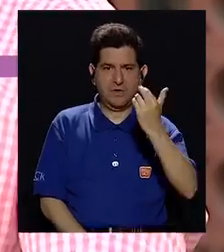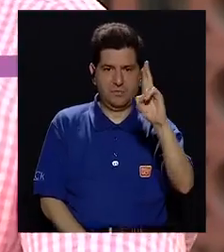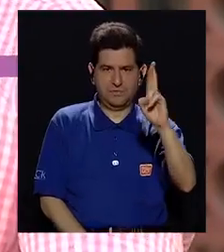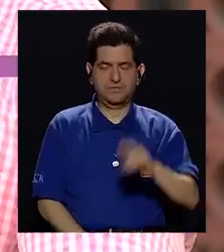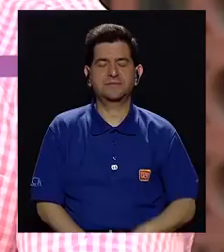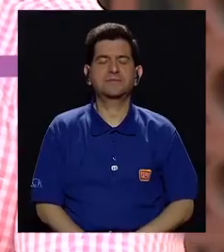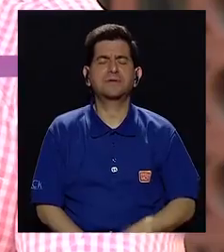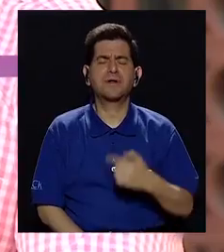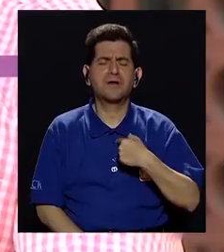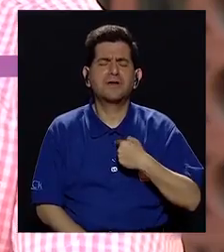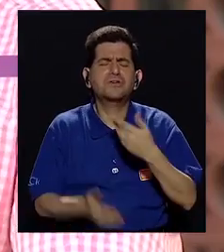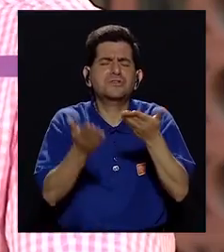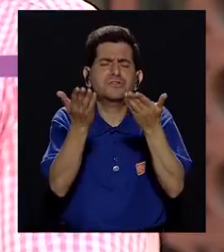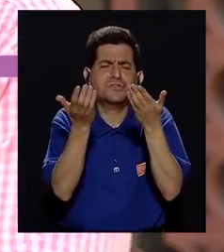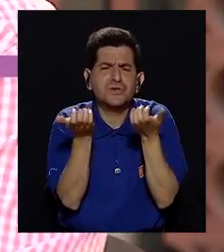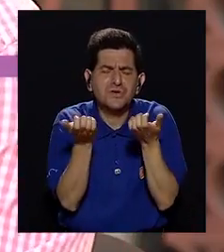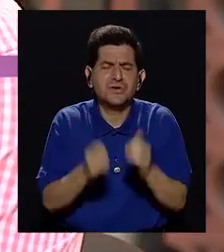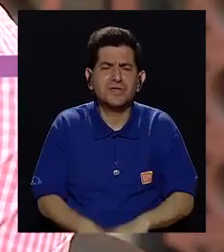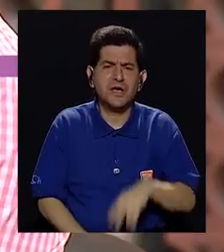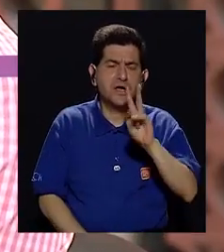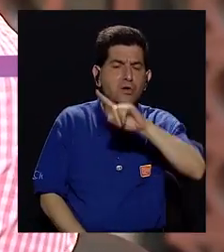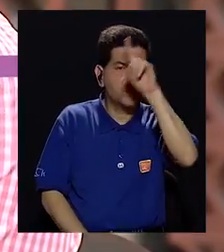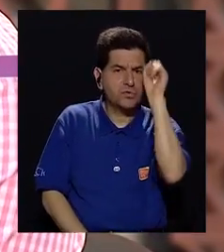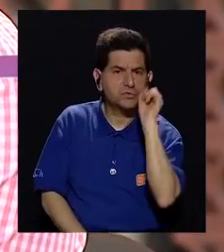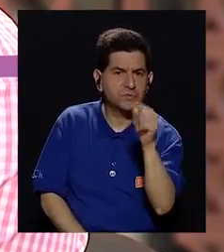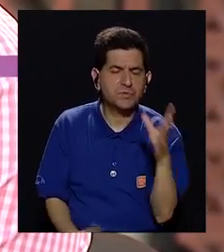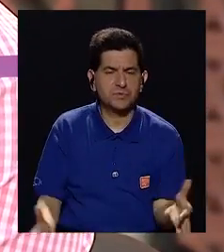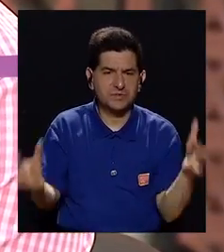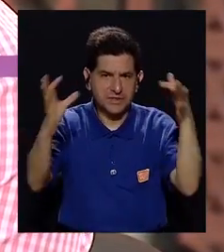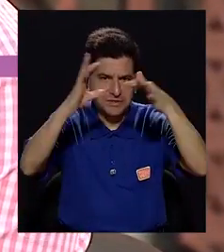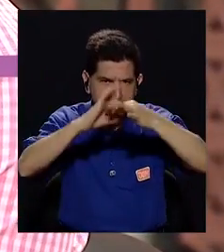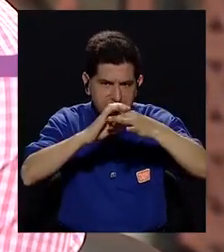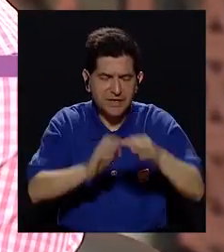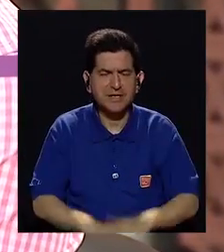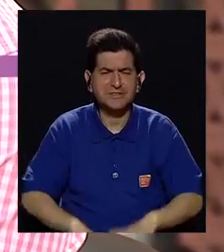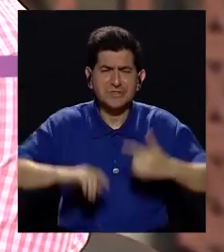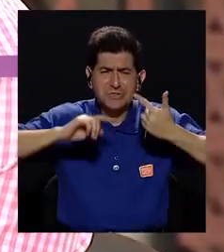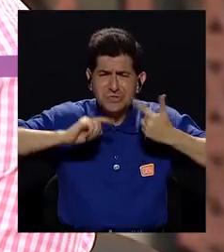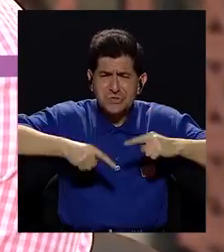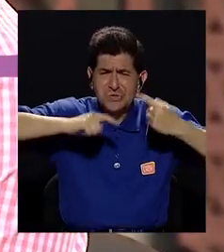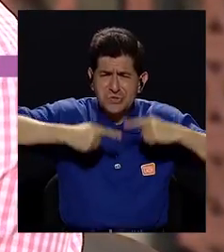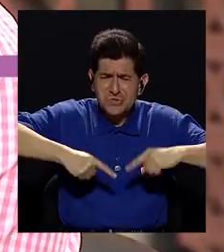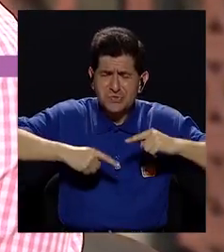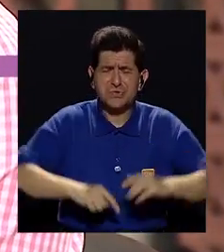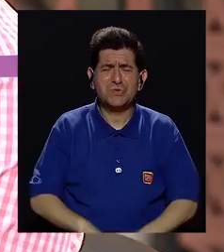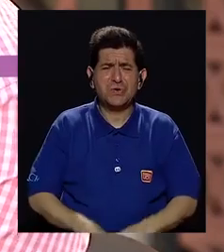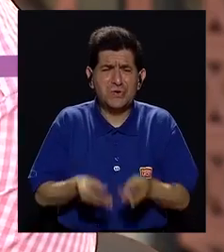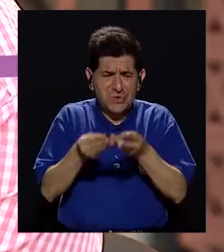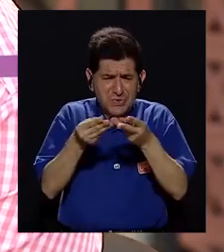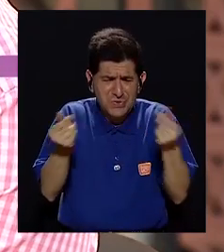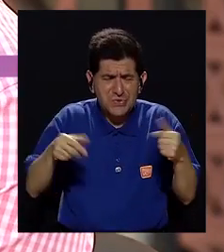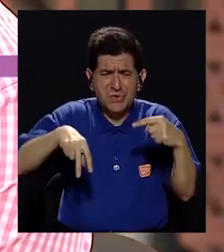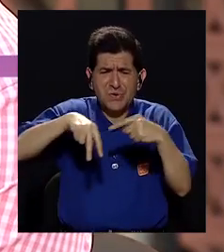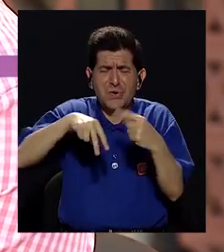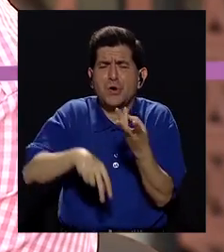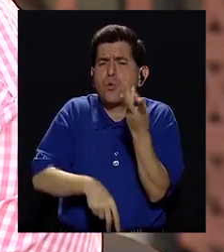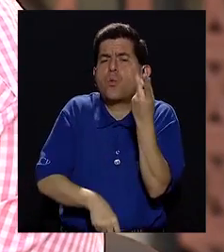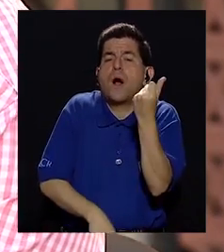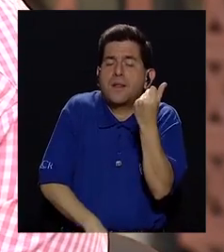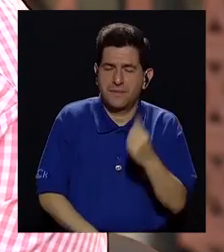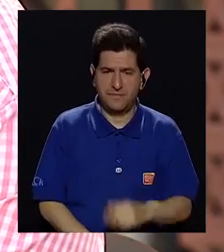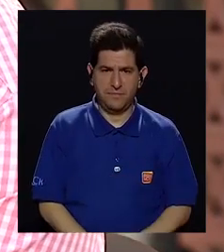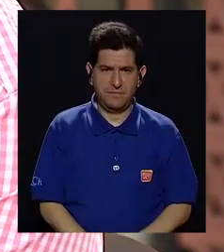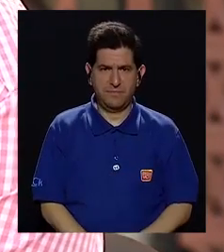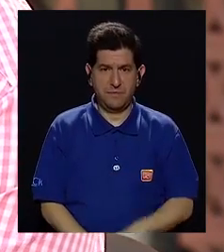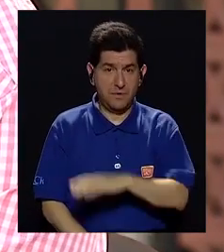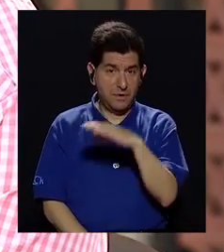Doctor, yo quería hacerle un par de preguntas en torno a qué tan doloroso puede llegar a ser un desgaste de rodillas, ¿verdad?